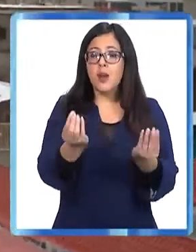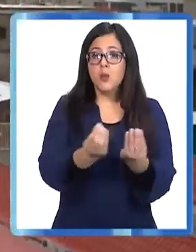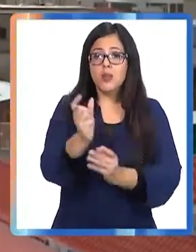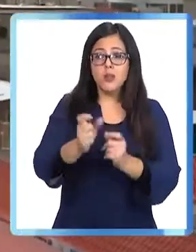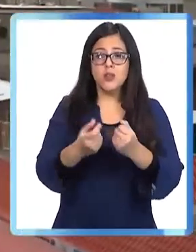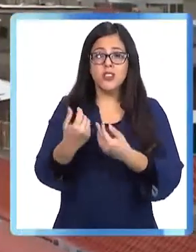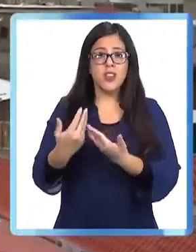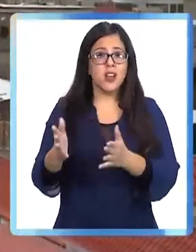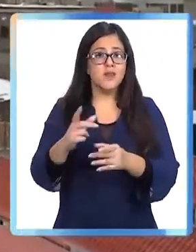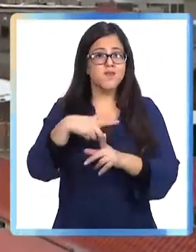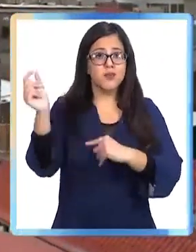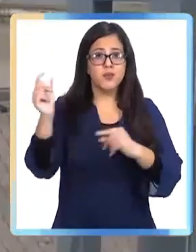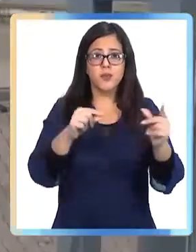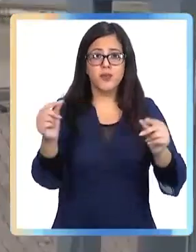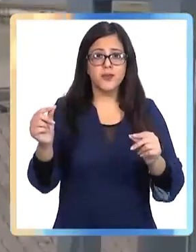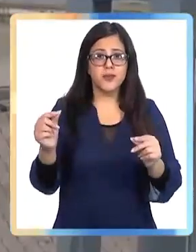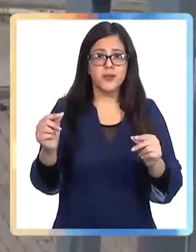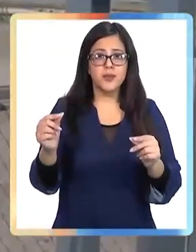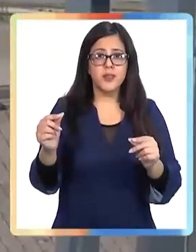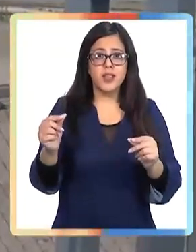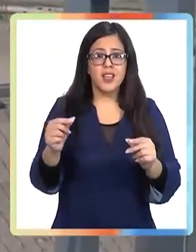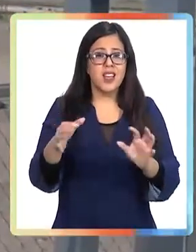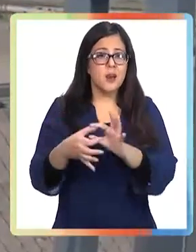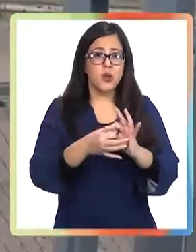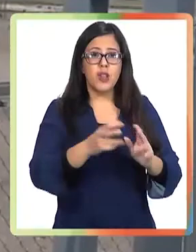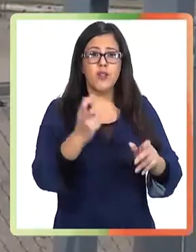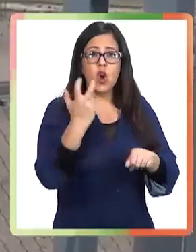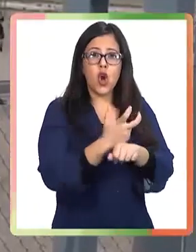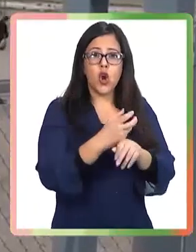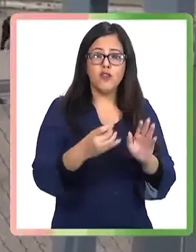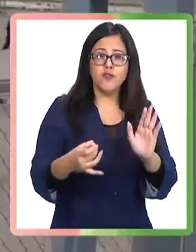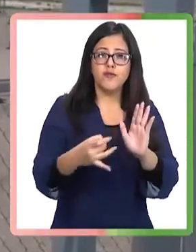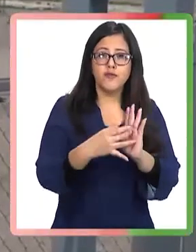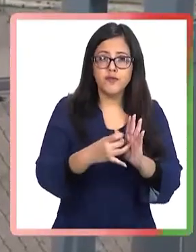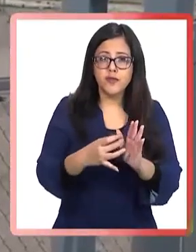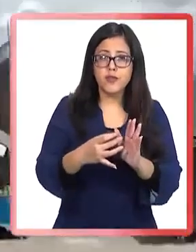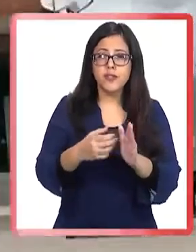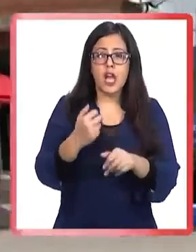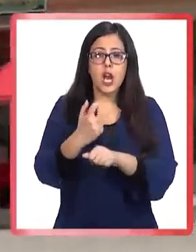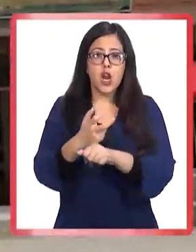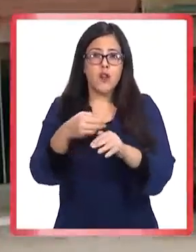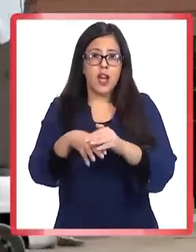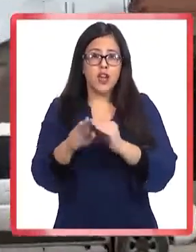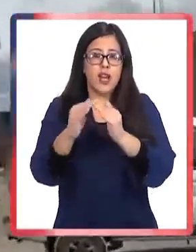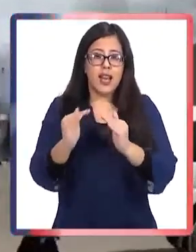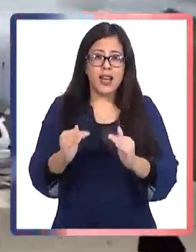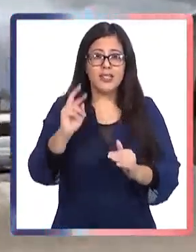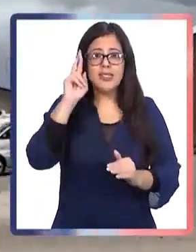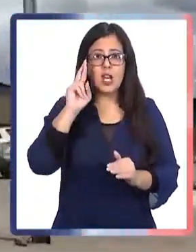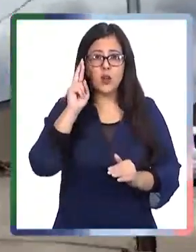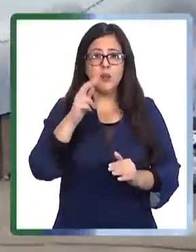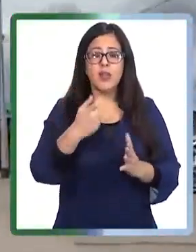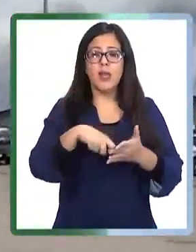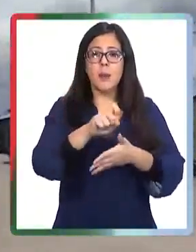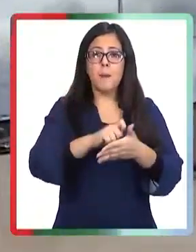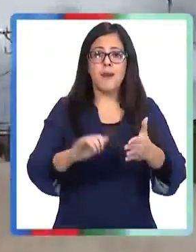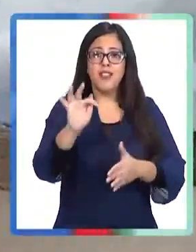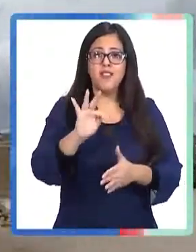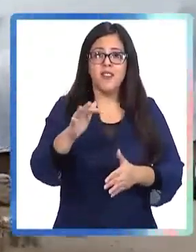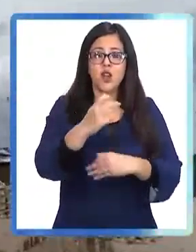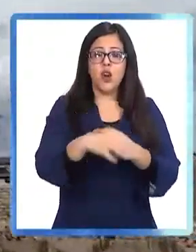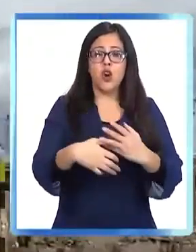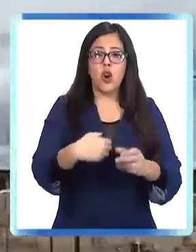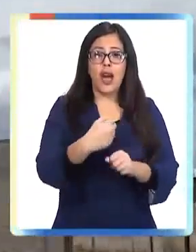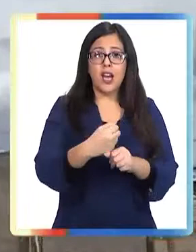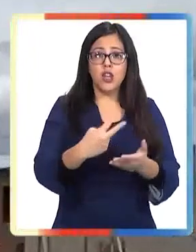han abandonado prácticamente por reiterados robos, asaltos, saqueos en sus casas. Recordemos que en el mes de febrero